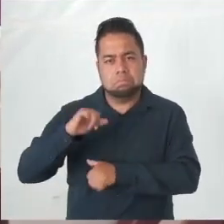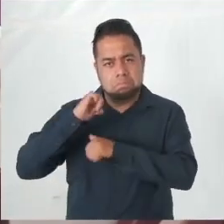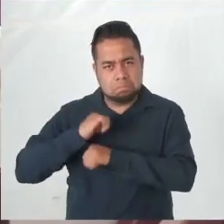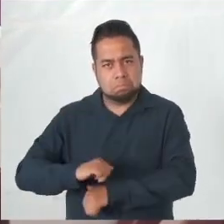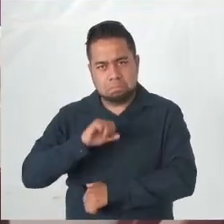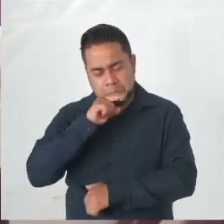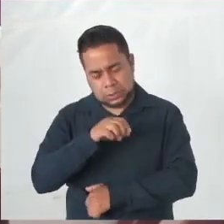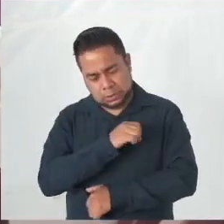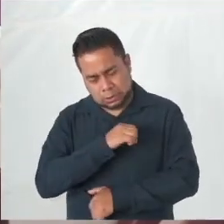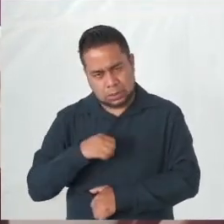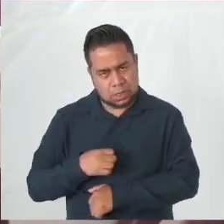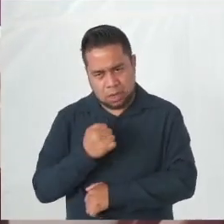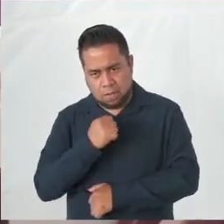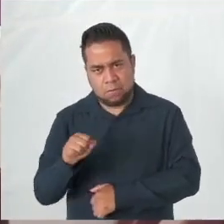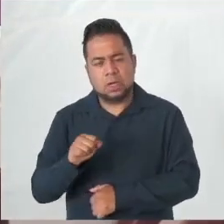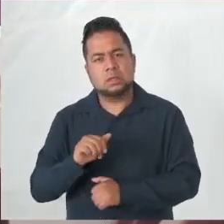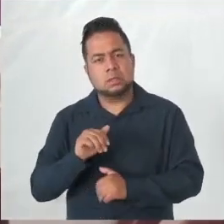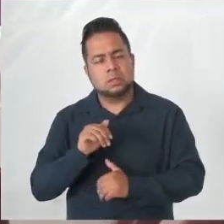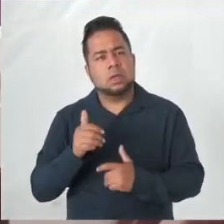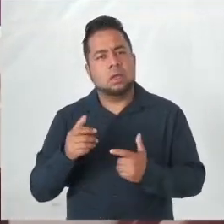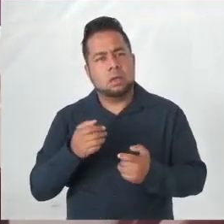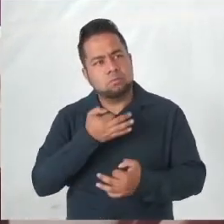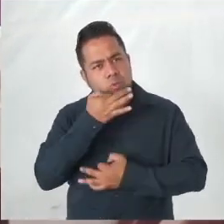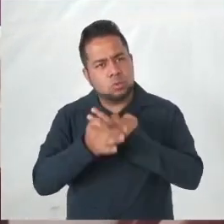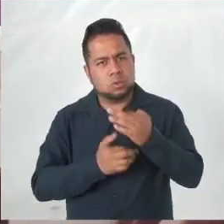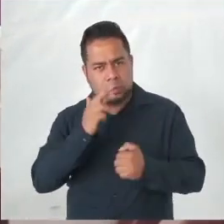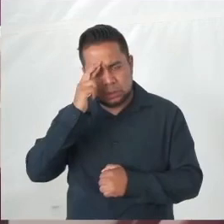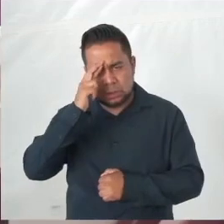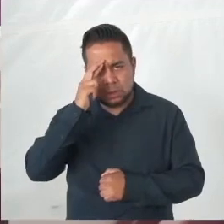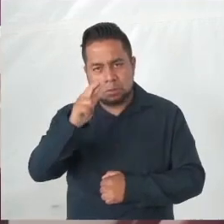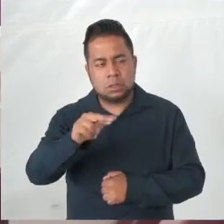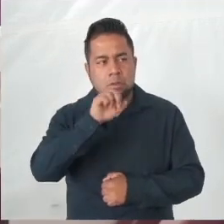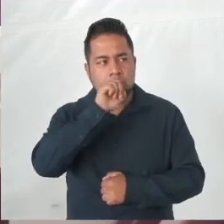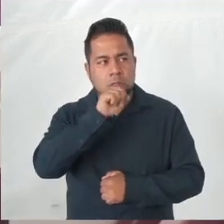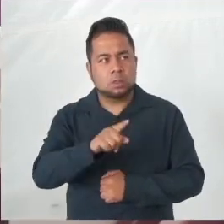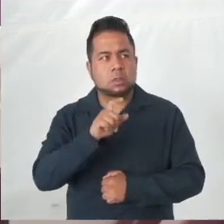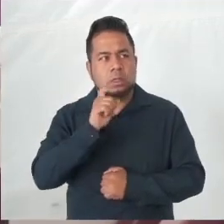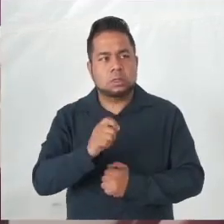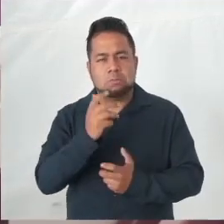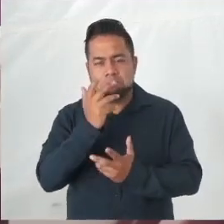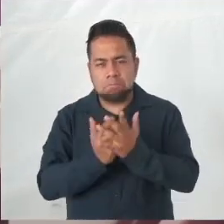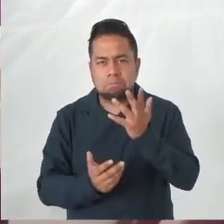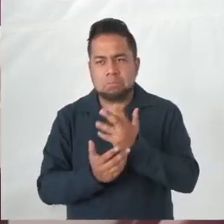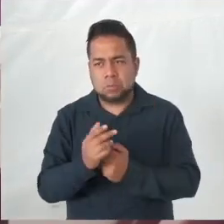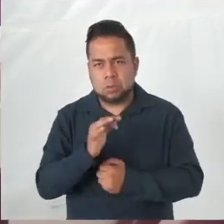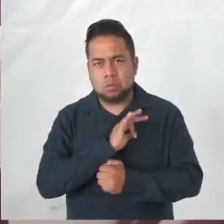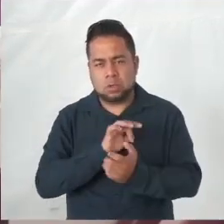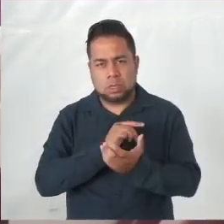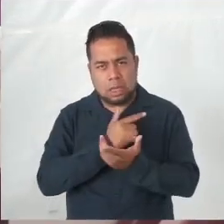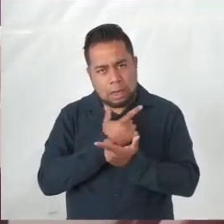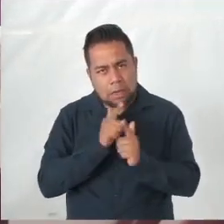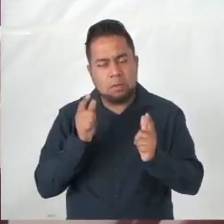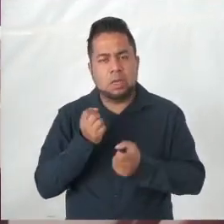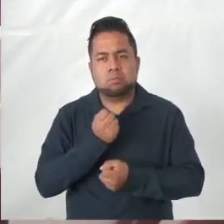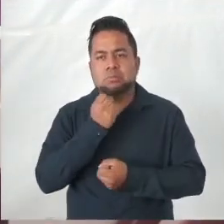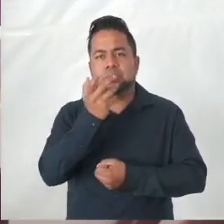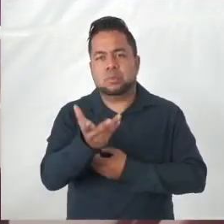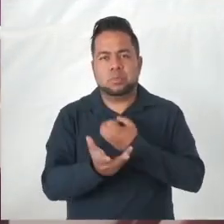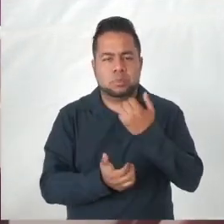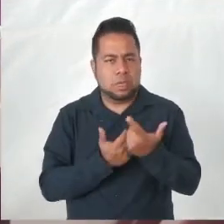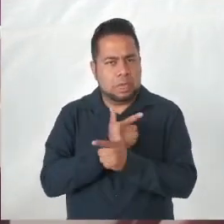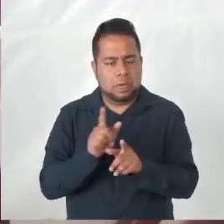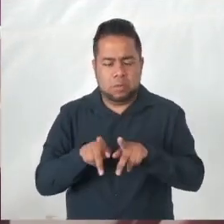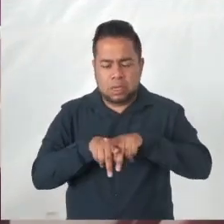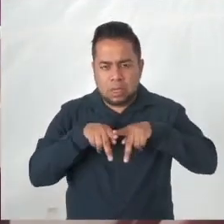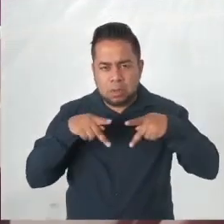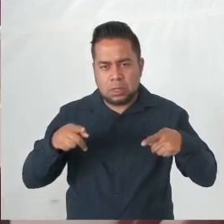y obligaciones, promueva el respeto y garantice el ejercicio pleno de la libertad de expresión y libre